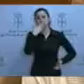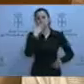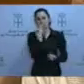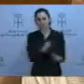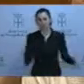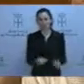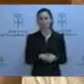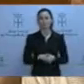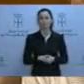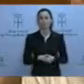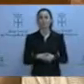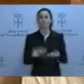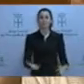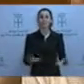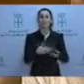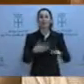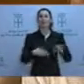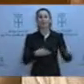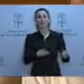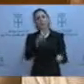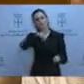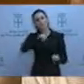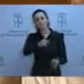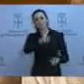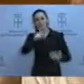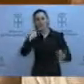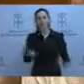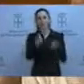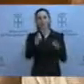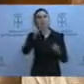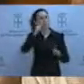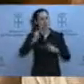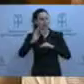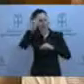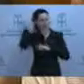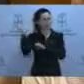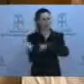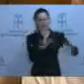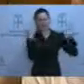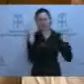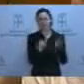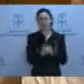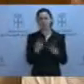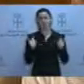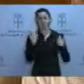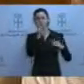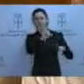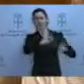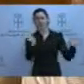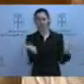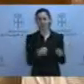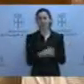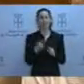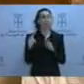y absolutamente imposible. Entonces, algo que usted me diga que se van a promocionar, el turismo ya lo dejamos, ya no le digo nada a usted, que ya no lo lleva, porque el